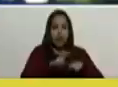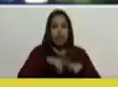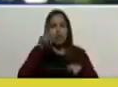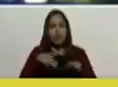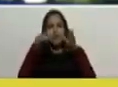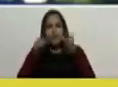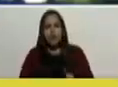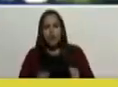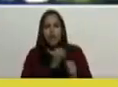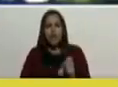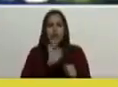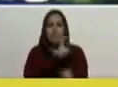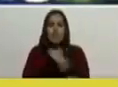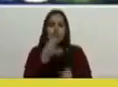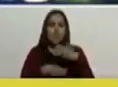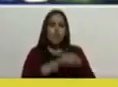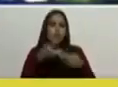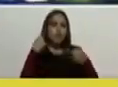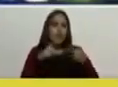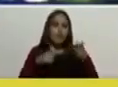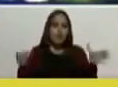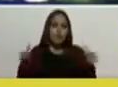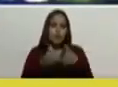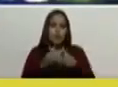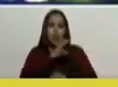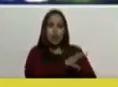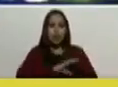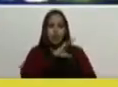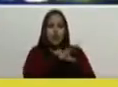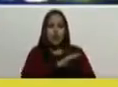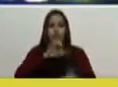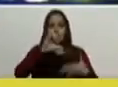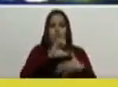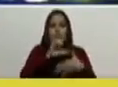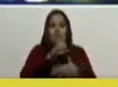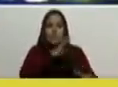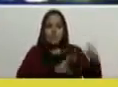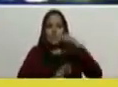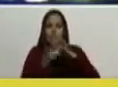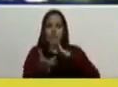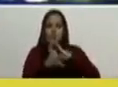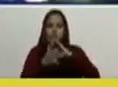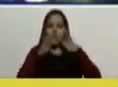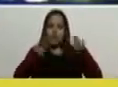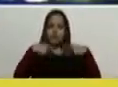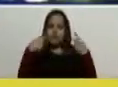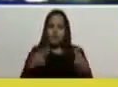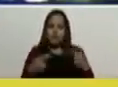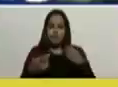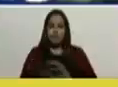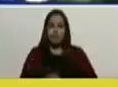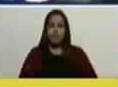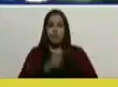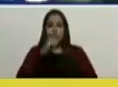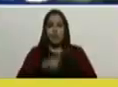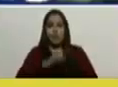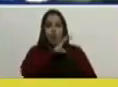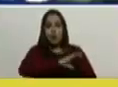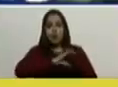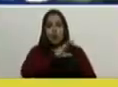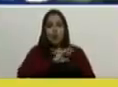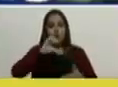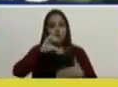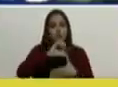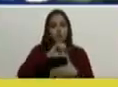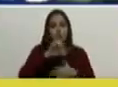que realizó varias cumbres. El Consejo Suramericano de Ciencia, Tecnología e Innovación. El Consejo Suramericano de